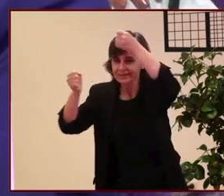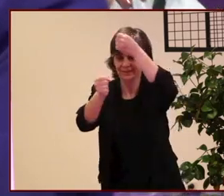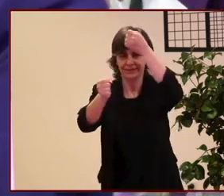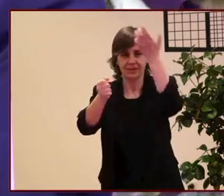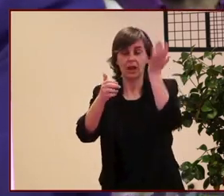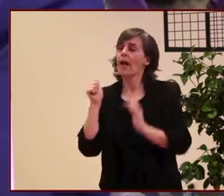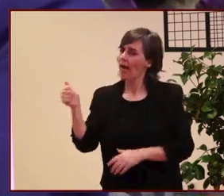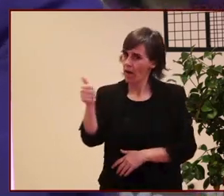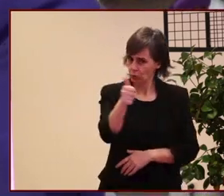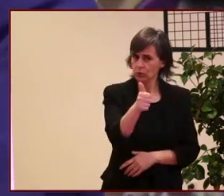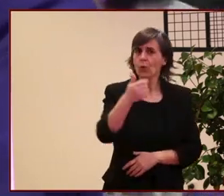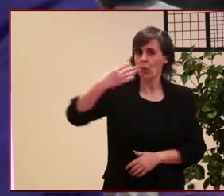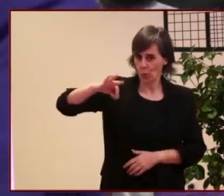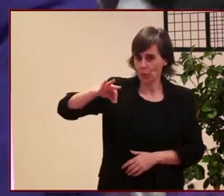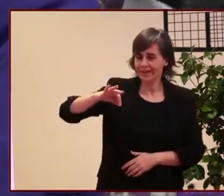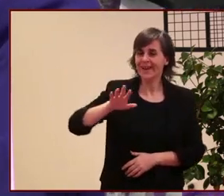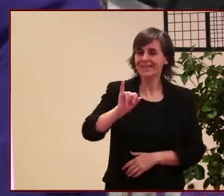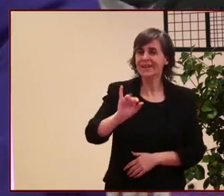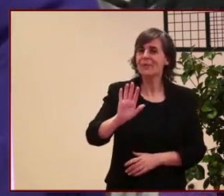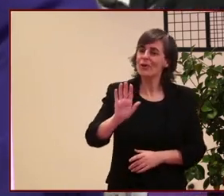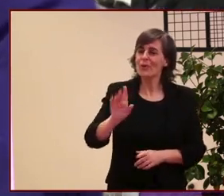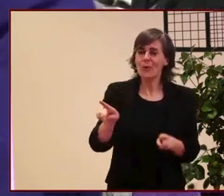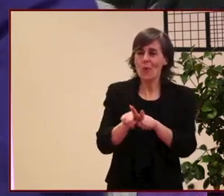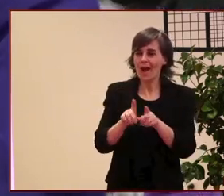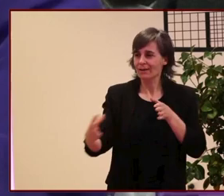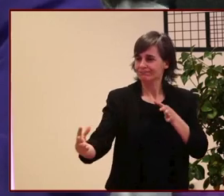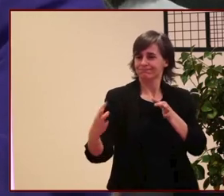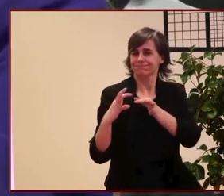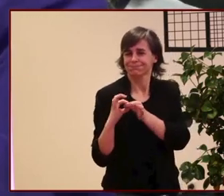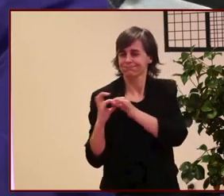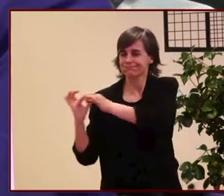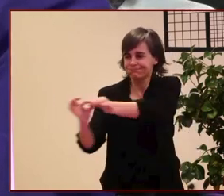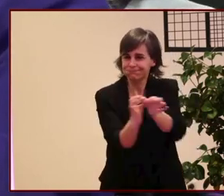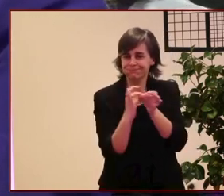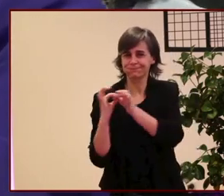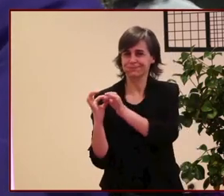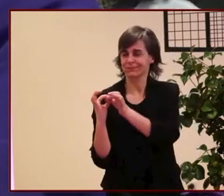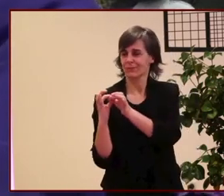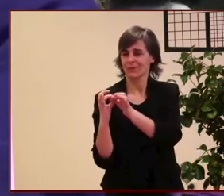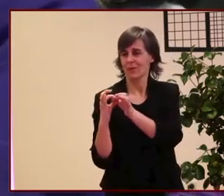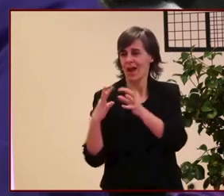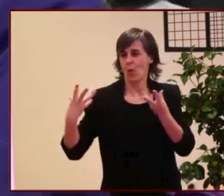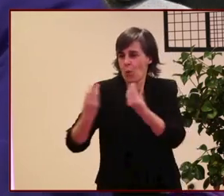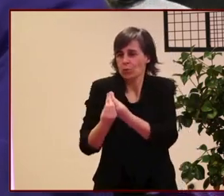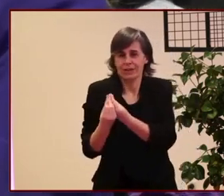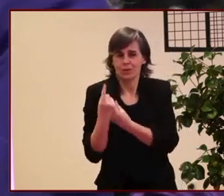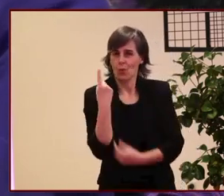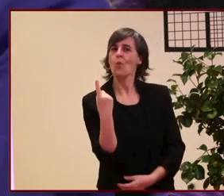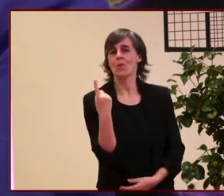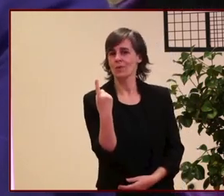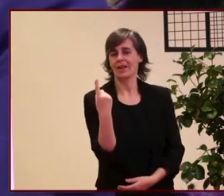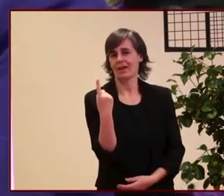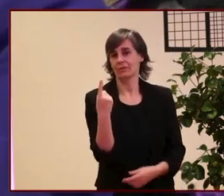desde un punto de vista pero también somos una somos una sola una una sola este